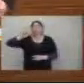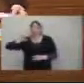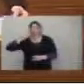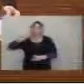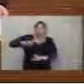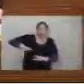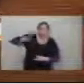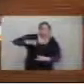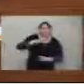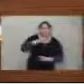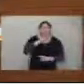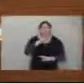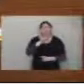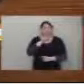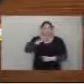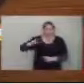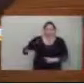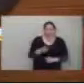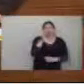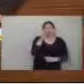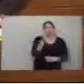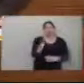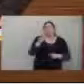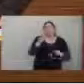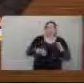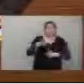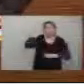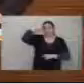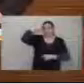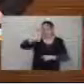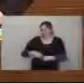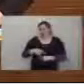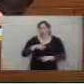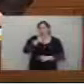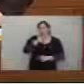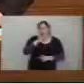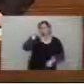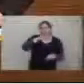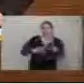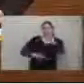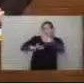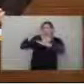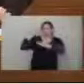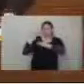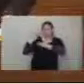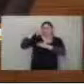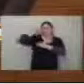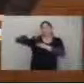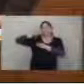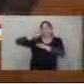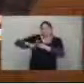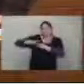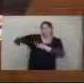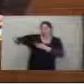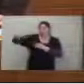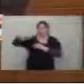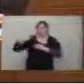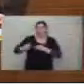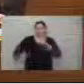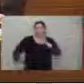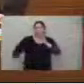parte no le son ajenas, porque como conoce usted, ha sido profesora y ha ejercido en el occidente asturiano. No creo que usted pueda decir lo mismo y, como